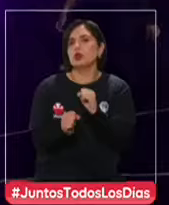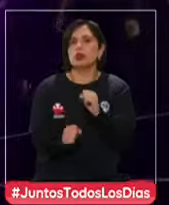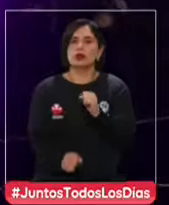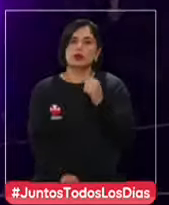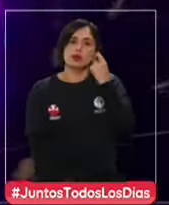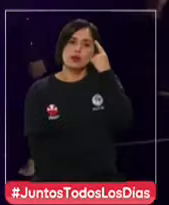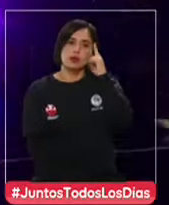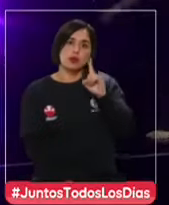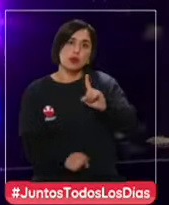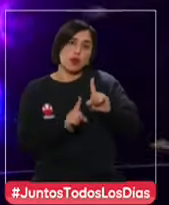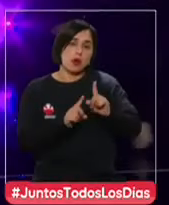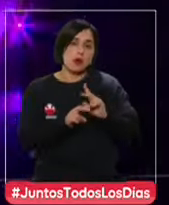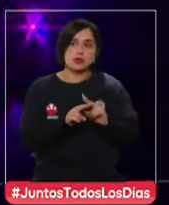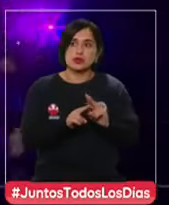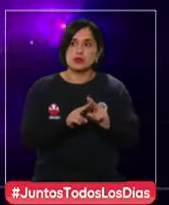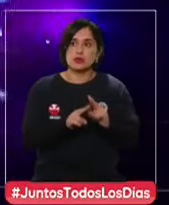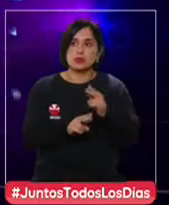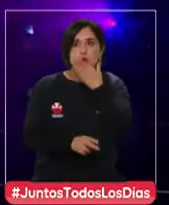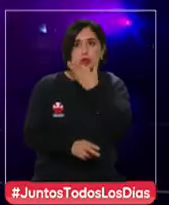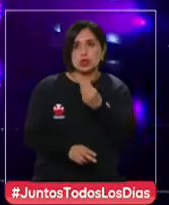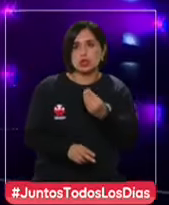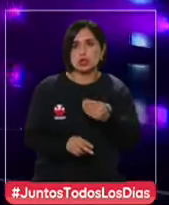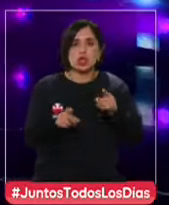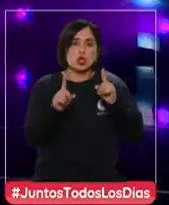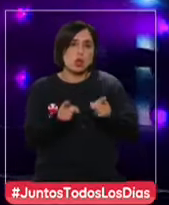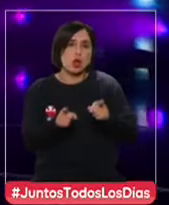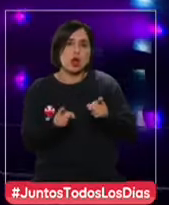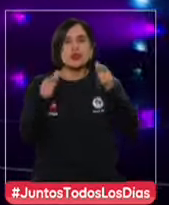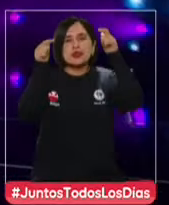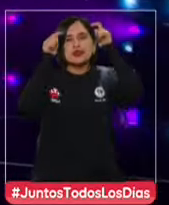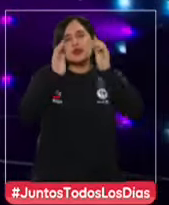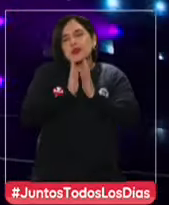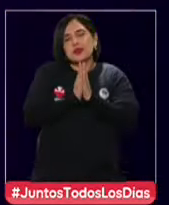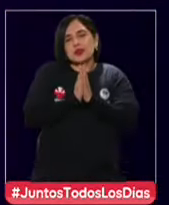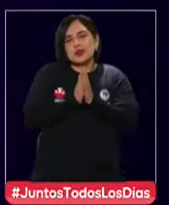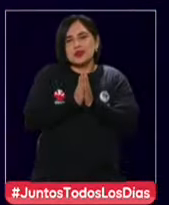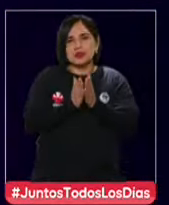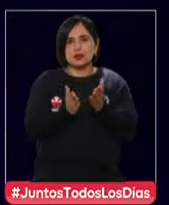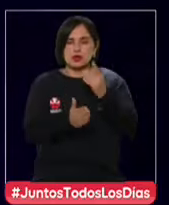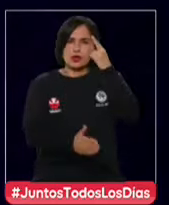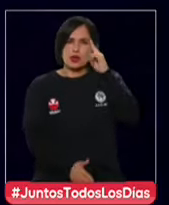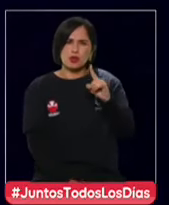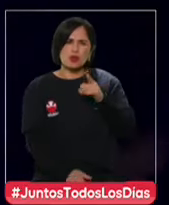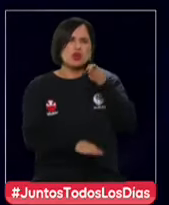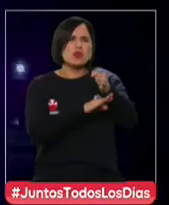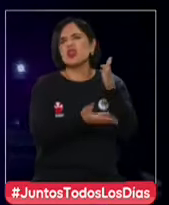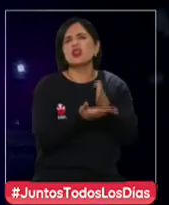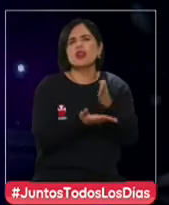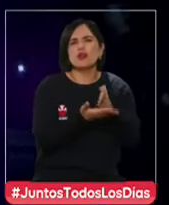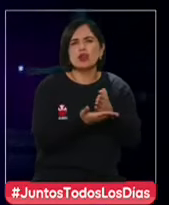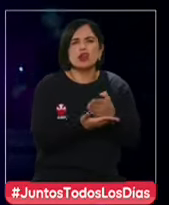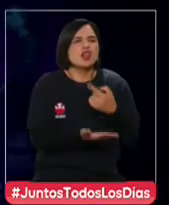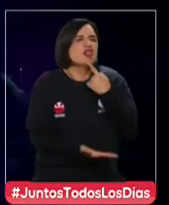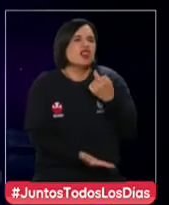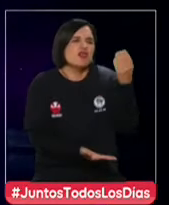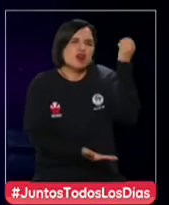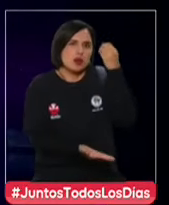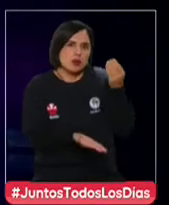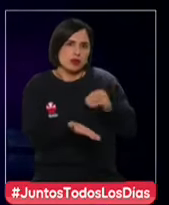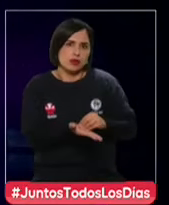bonita, pues, algo tiene. Pero si tu niño es un angelito. ¿Pero para qué va a ir a la escuela? ¿Sí, qué más va a aprender?